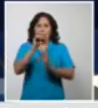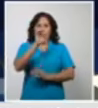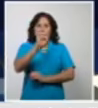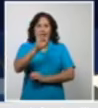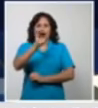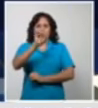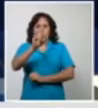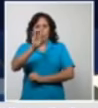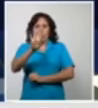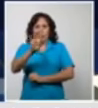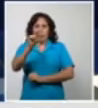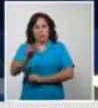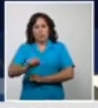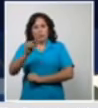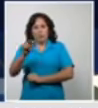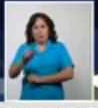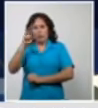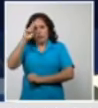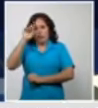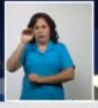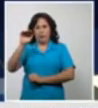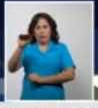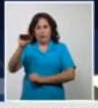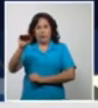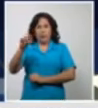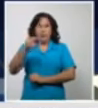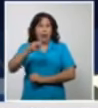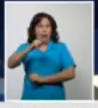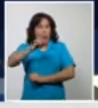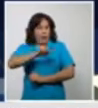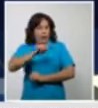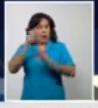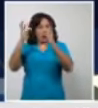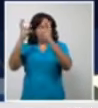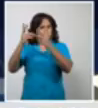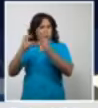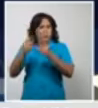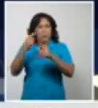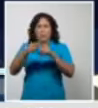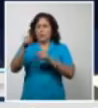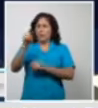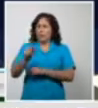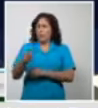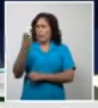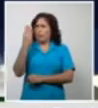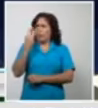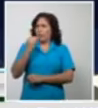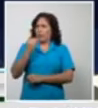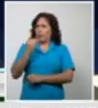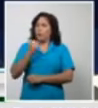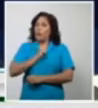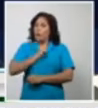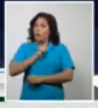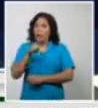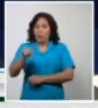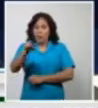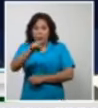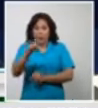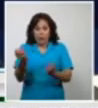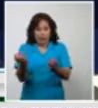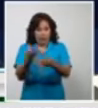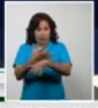1.894 pacientes. Ayer me sacaba la cuenta a alguien, ¿no? Y quiero que quede claro. No,